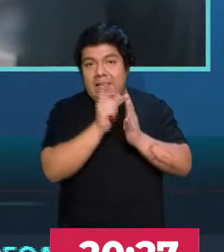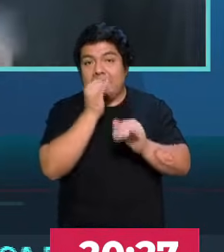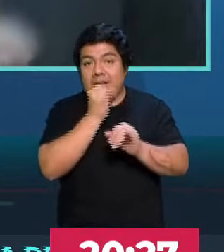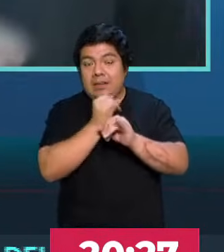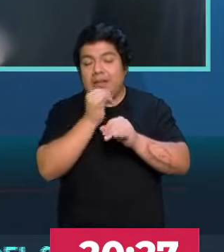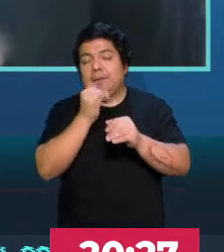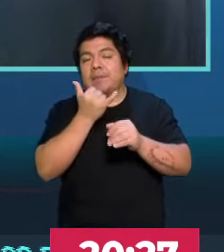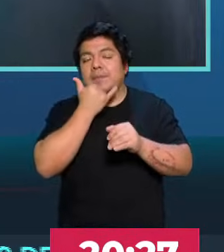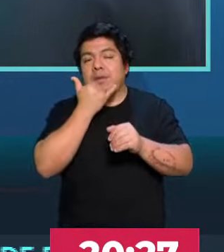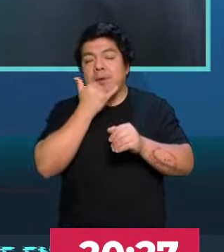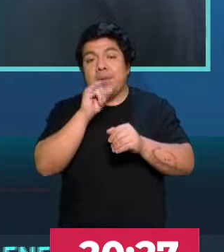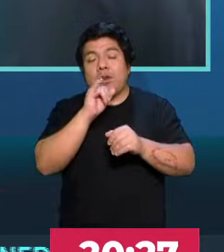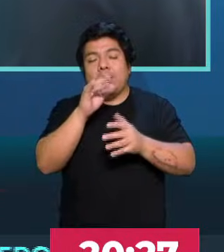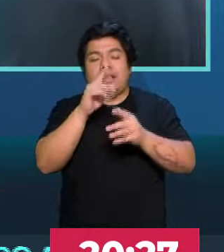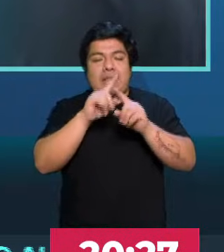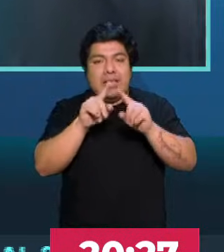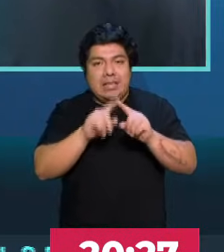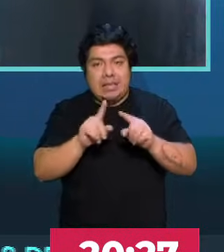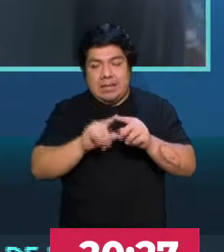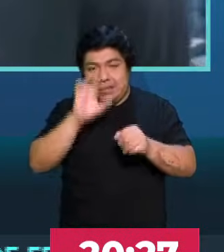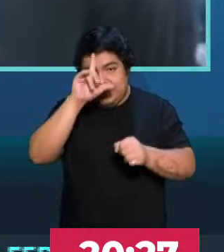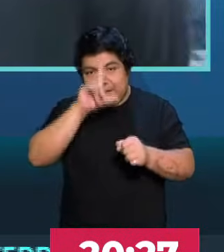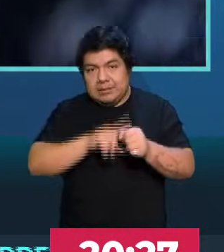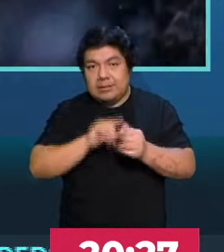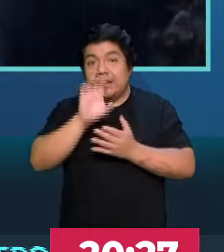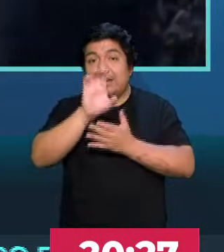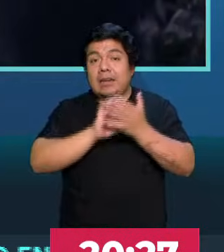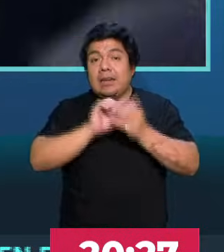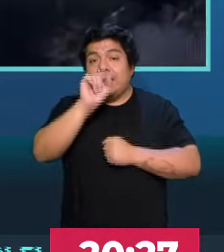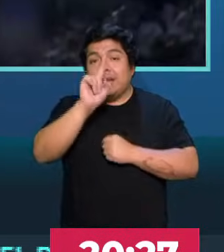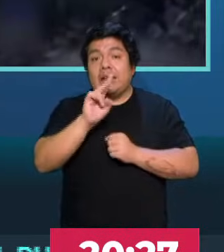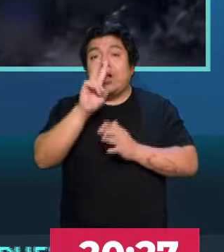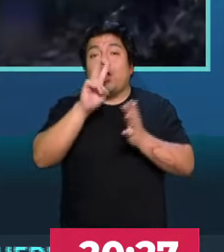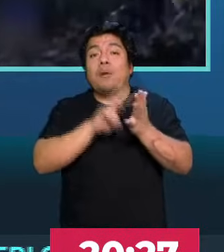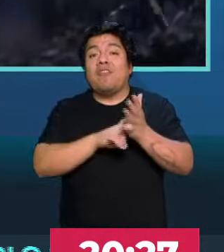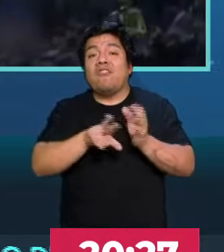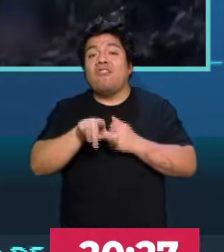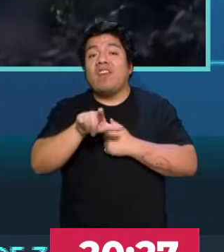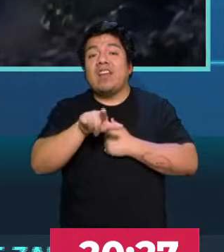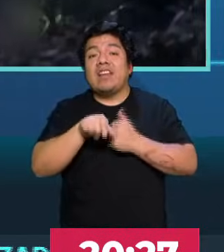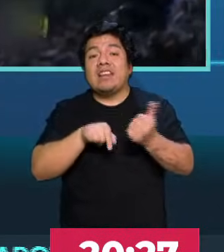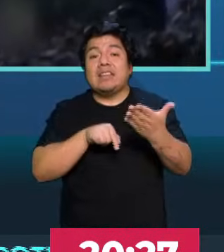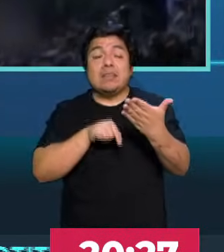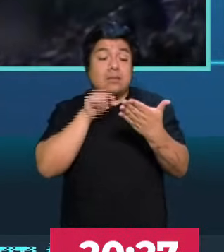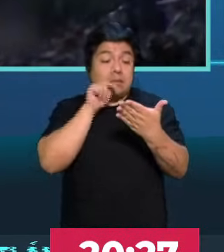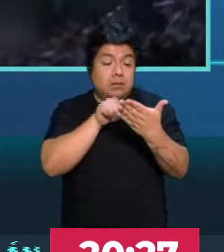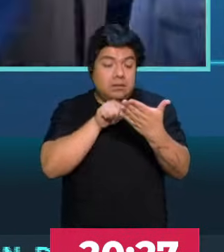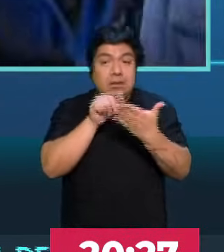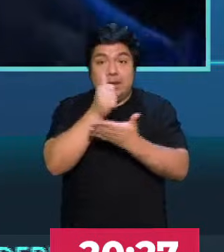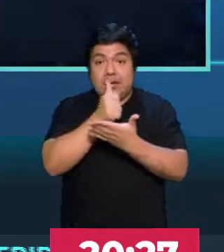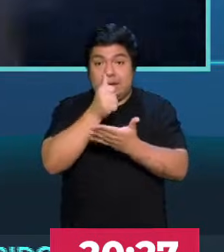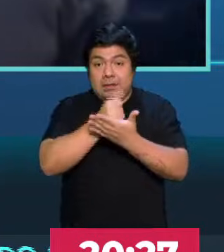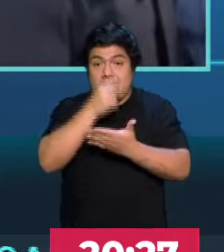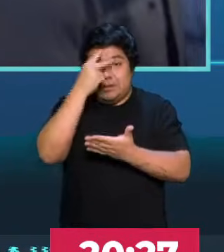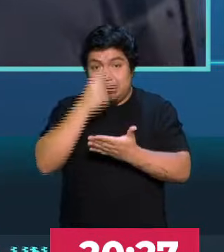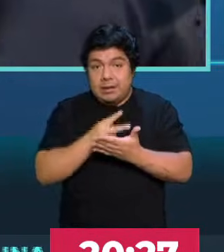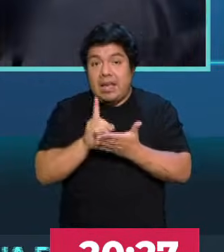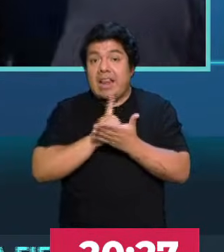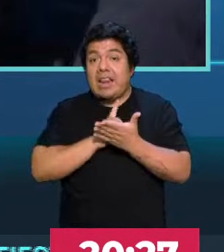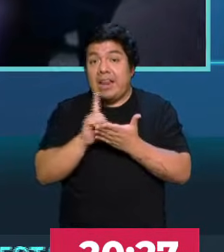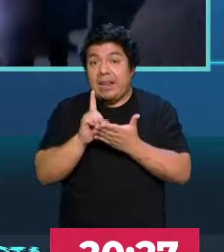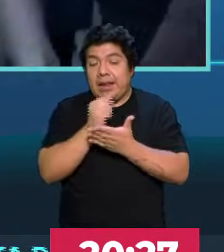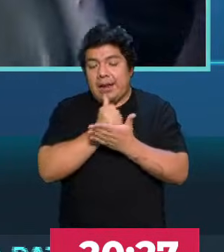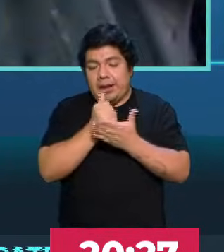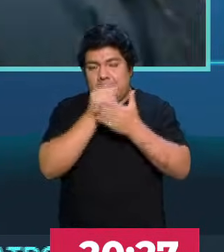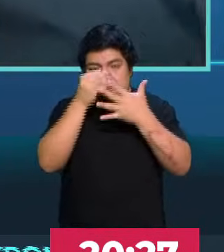que en nuestra Constitución, la Constitución de 2017, está estipulado que la Ciudad de México, además del derecho a la ciudad, entre